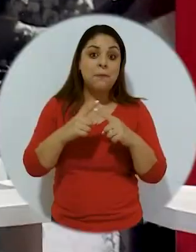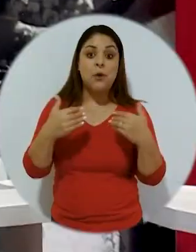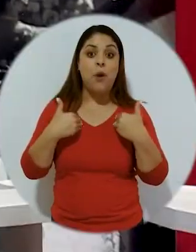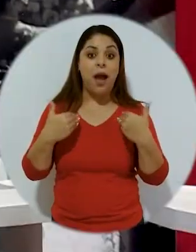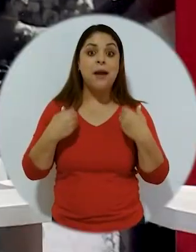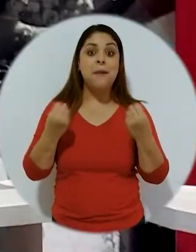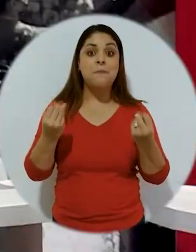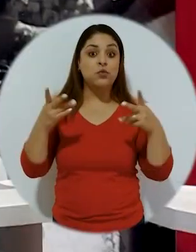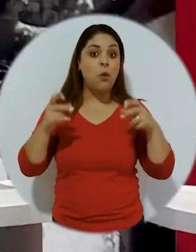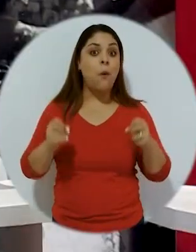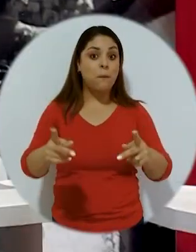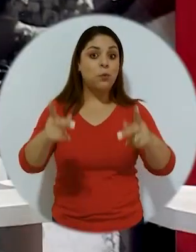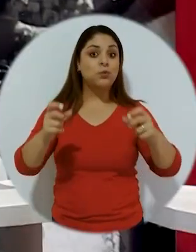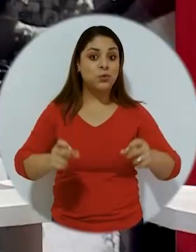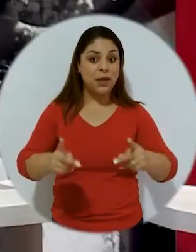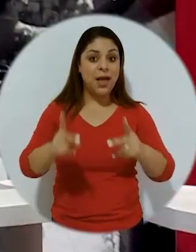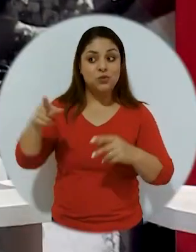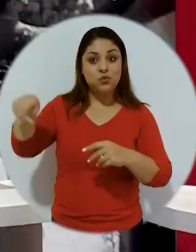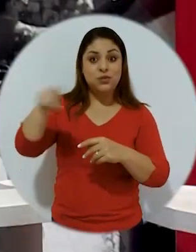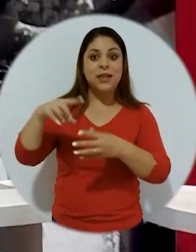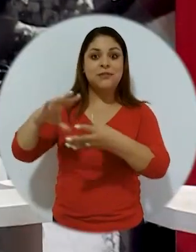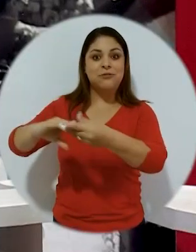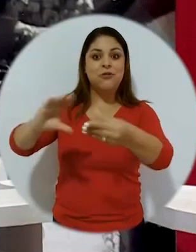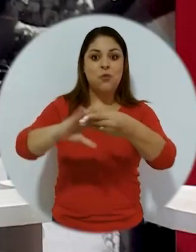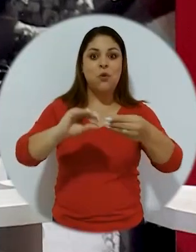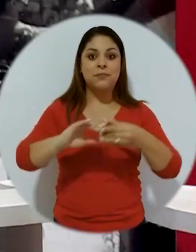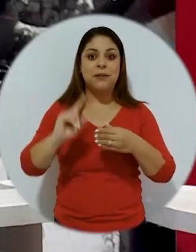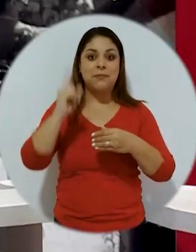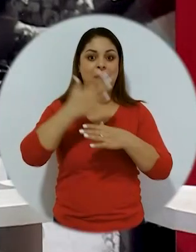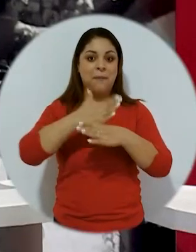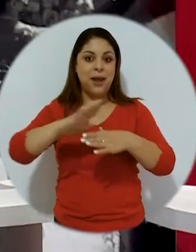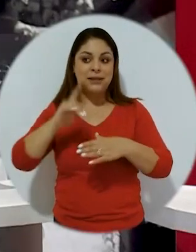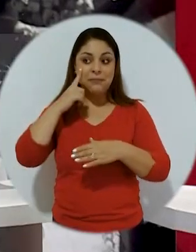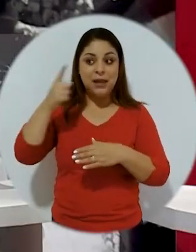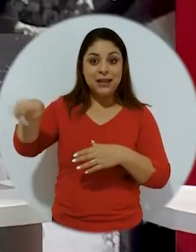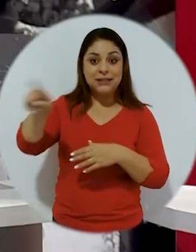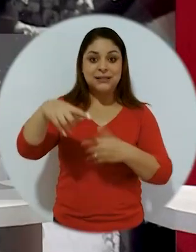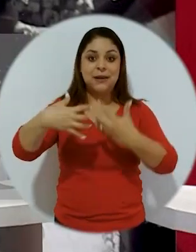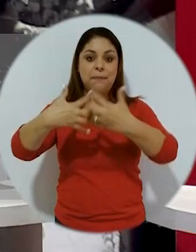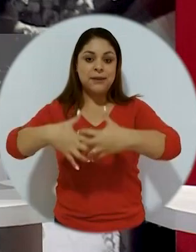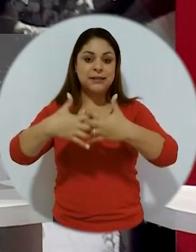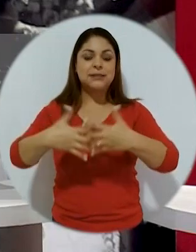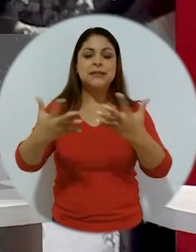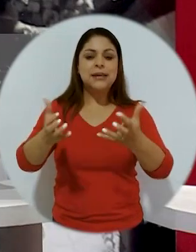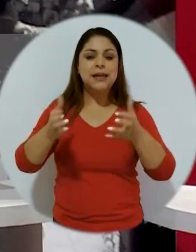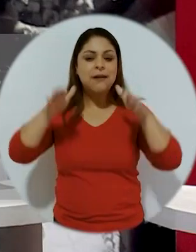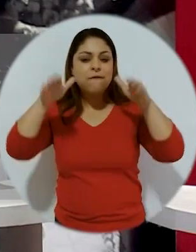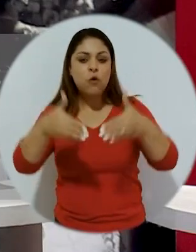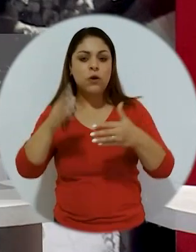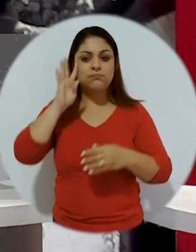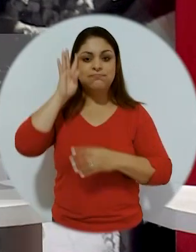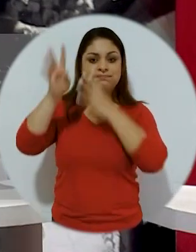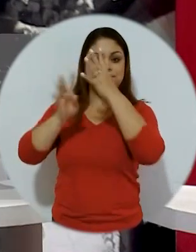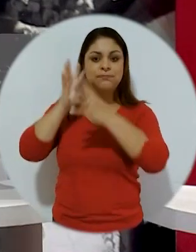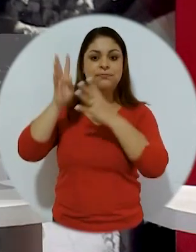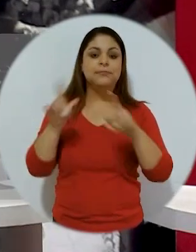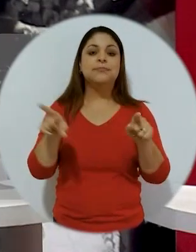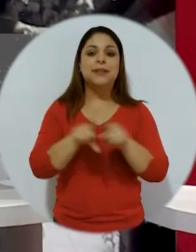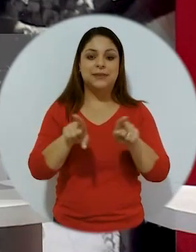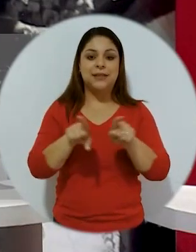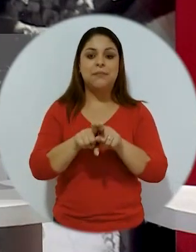Pero hay muchas oportunidades, por lo que ustedes han comentado aquí brevemente en este primer bloque, para esas empresas que quieren tener un enfoque innovador